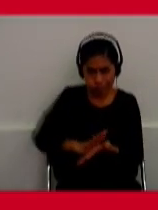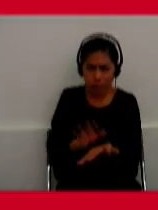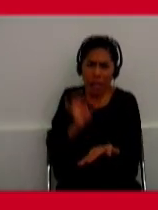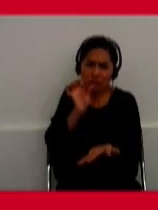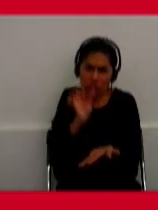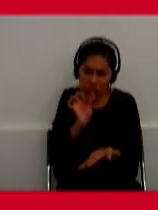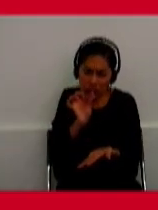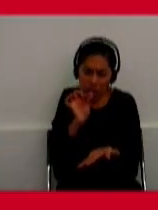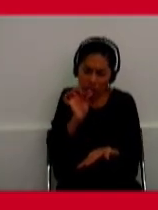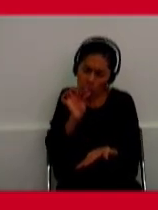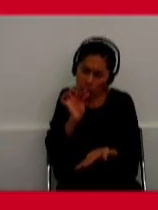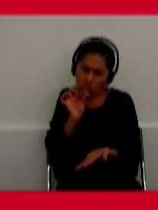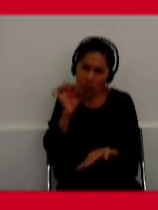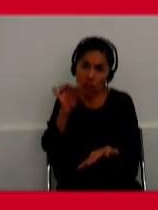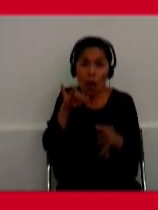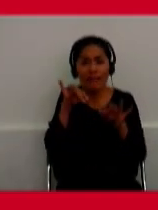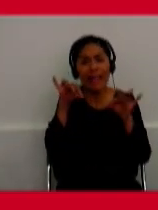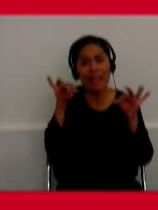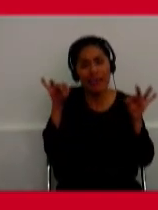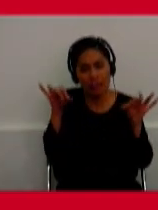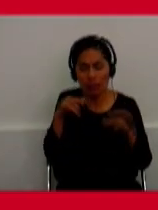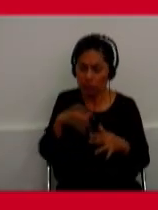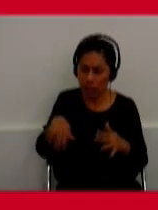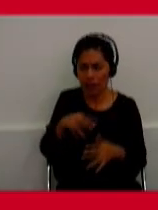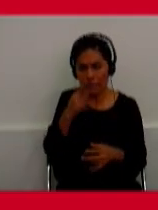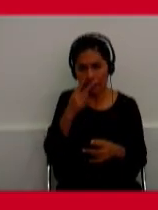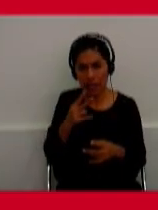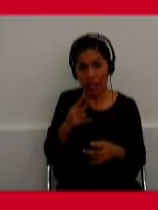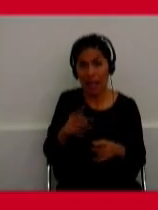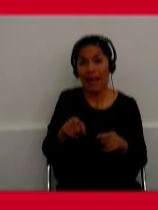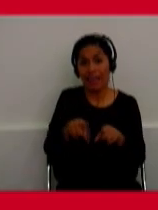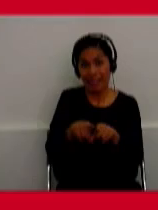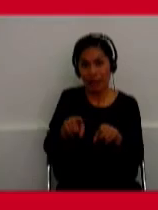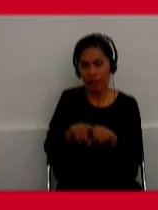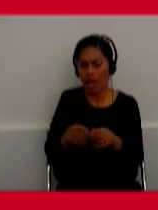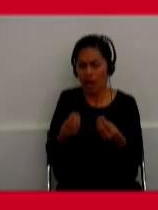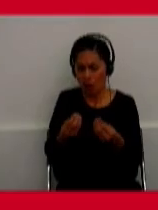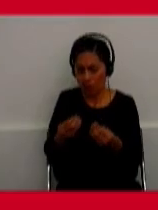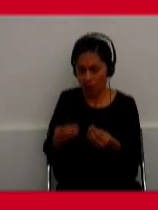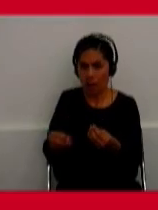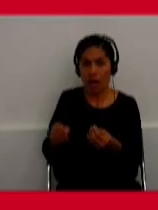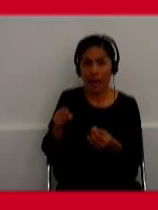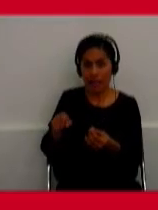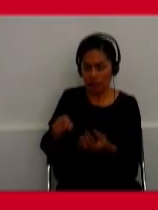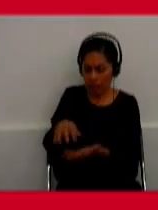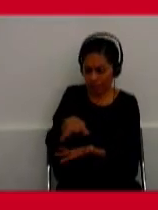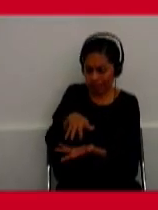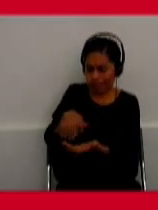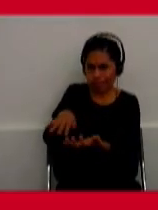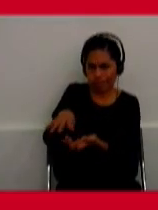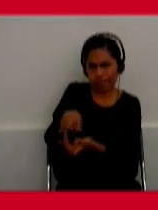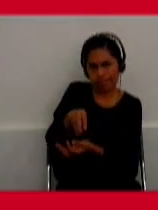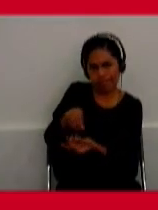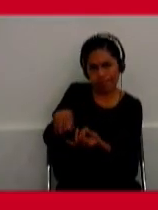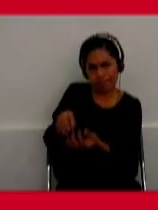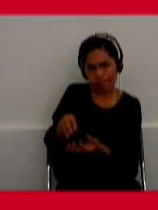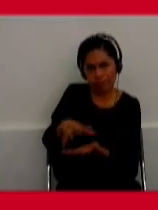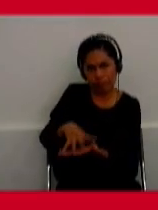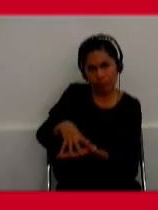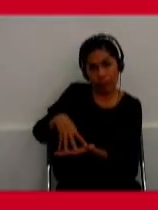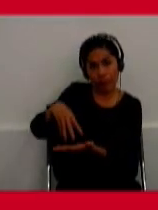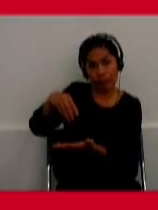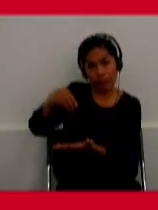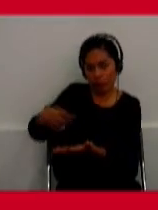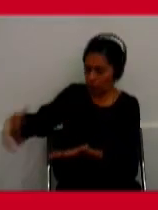rheología. En la rheología lo que definimos es básicamente la transportabilidad después de ser espesado, cuán transportable